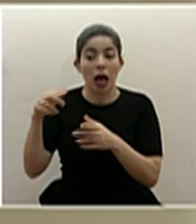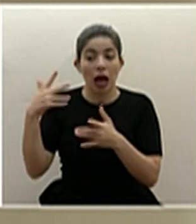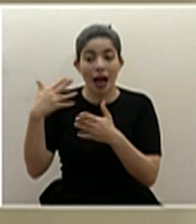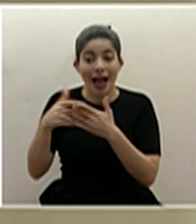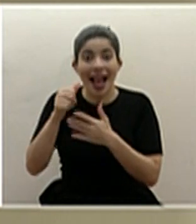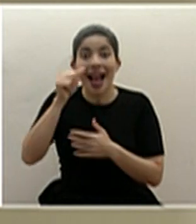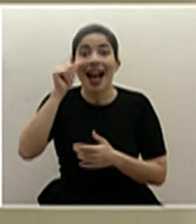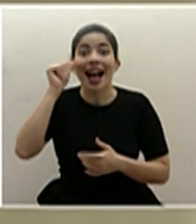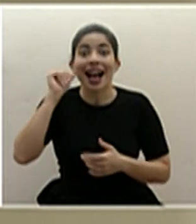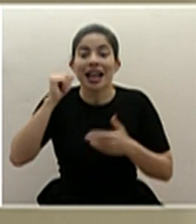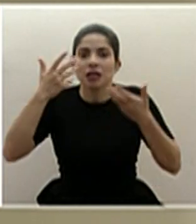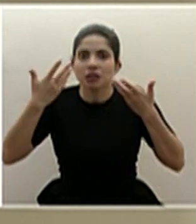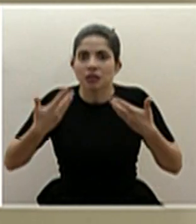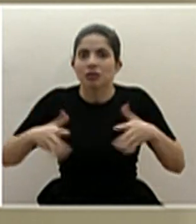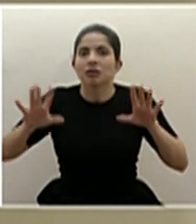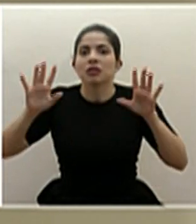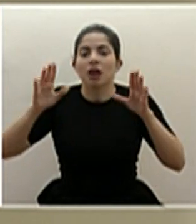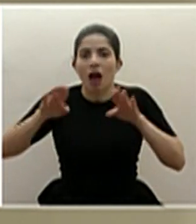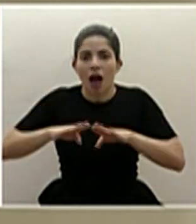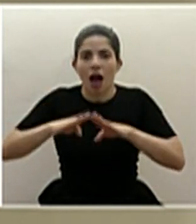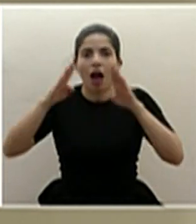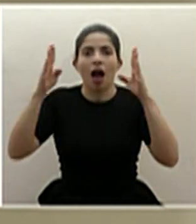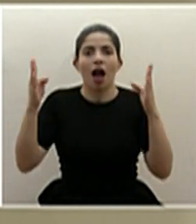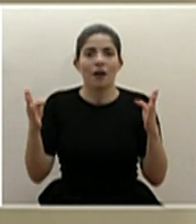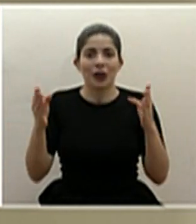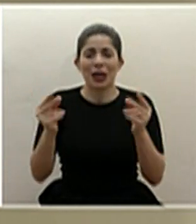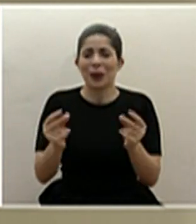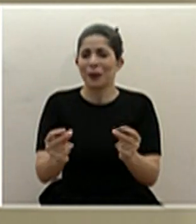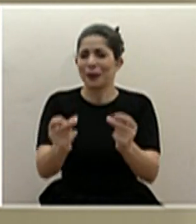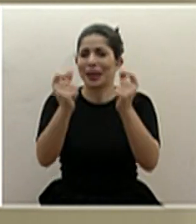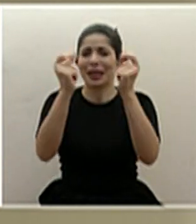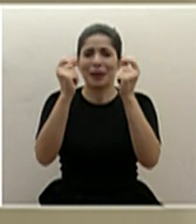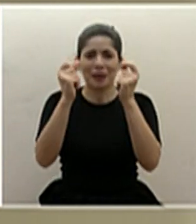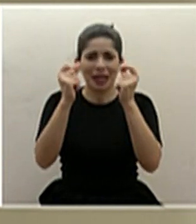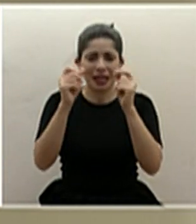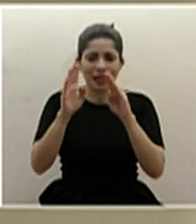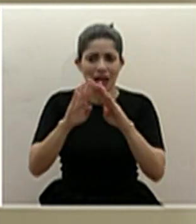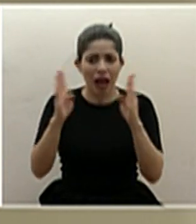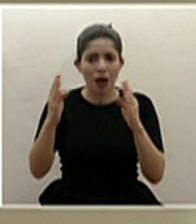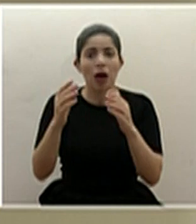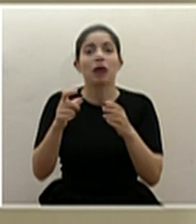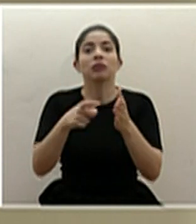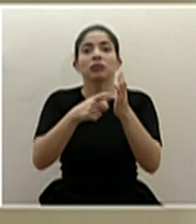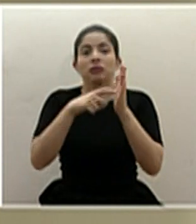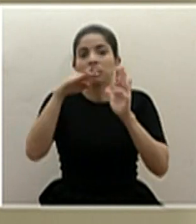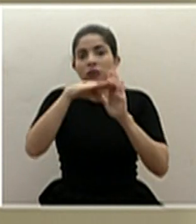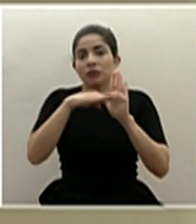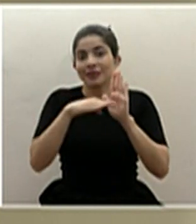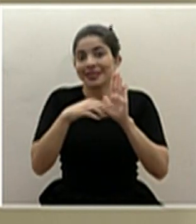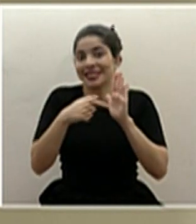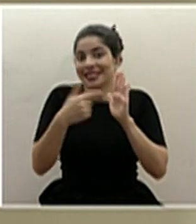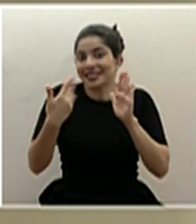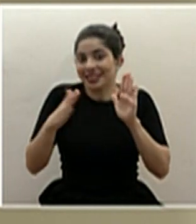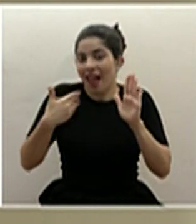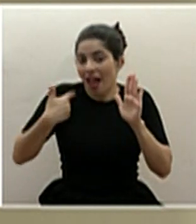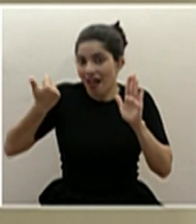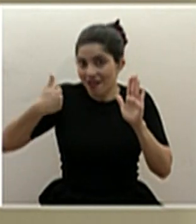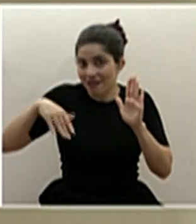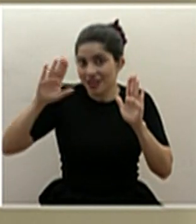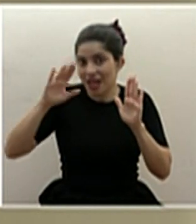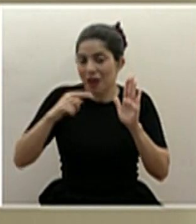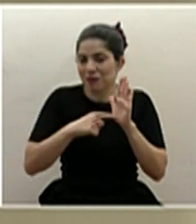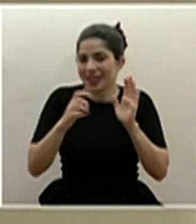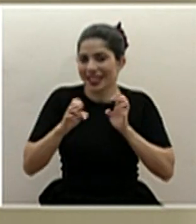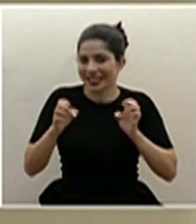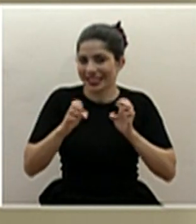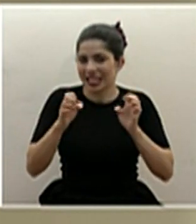ayer ya se procedió con la apertura inmediatamente y con algunas disposiciones que ya teníamos o